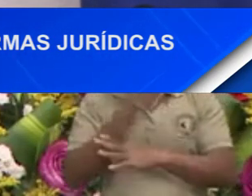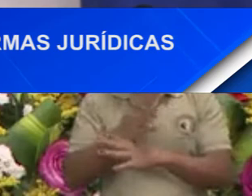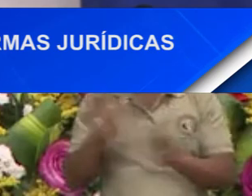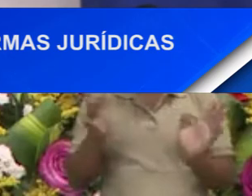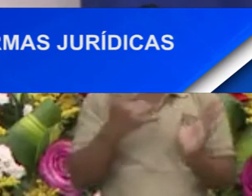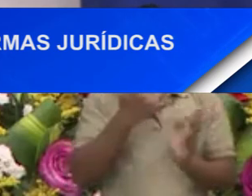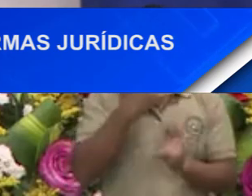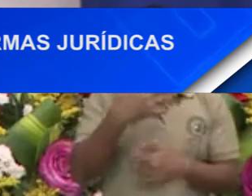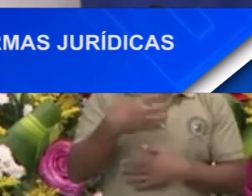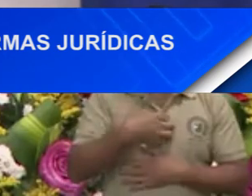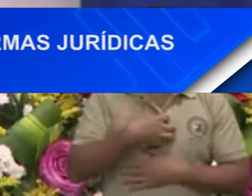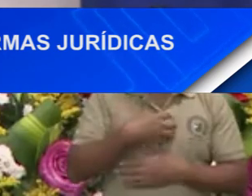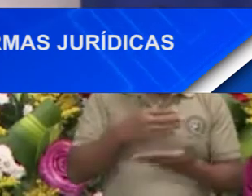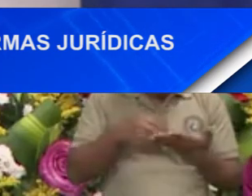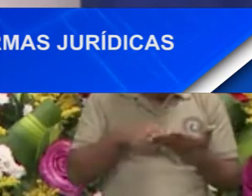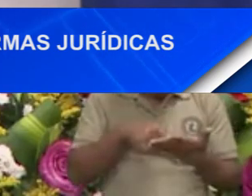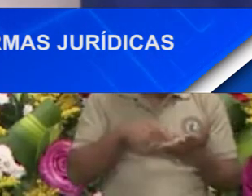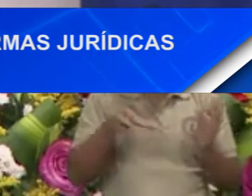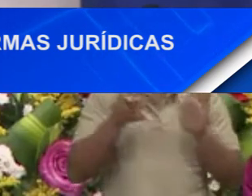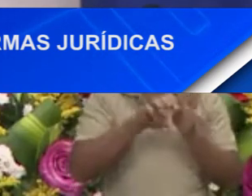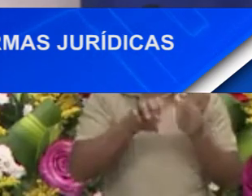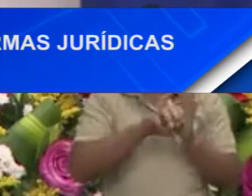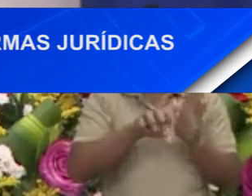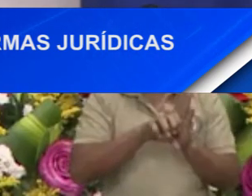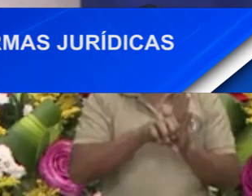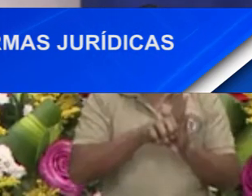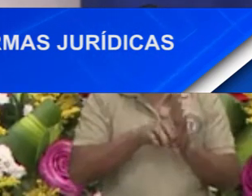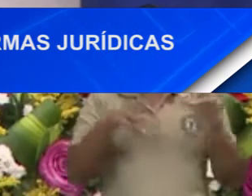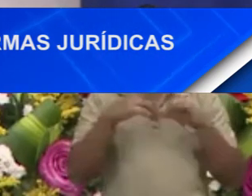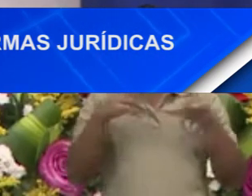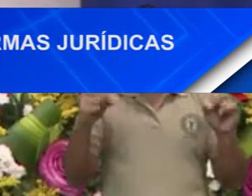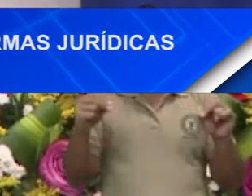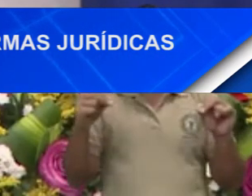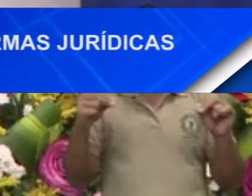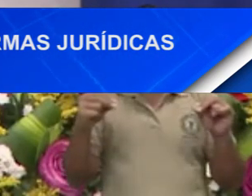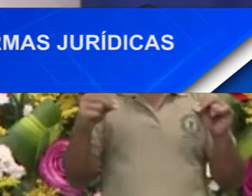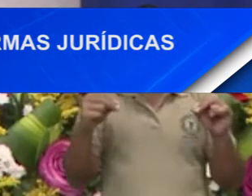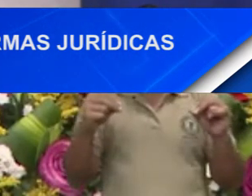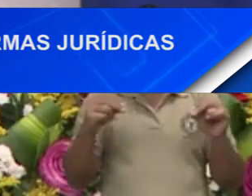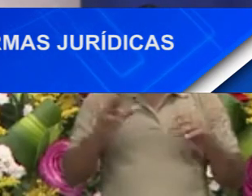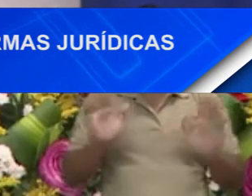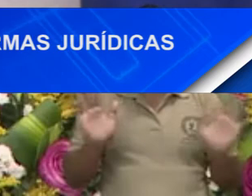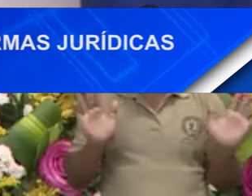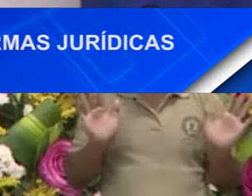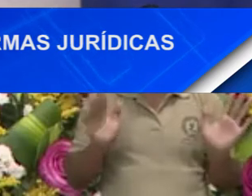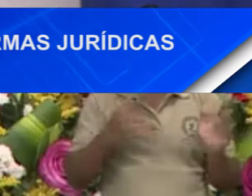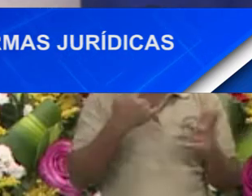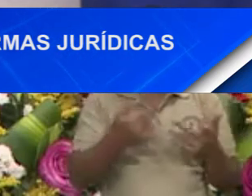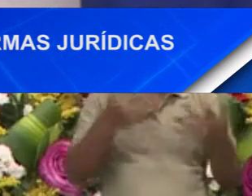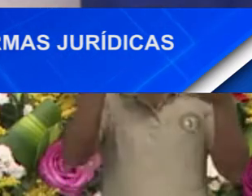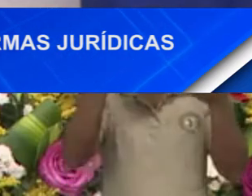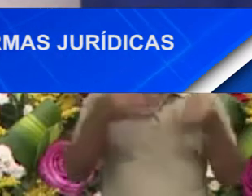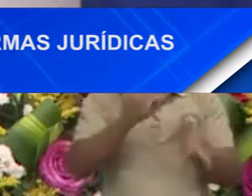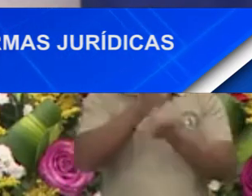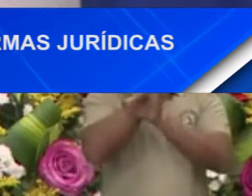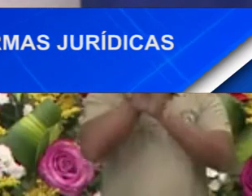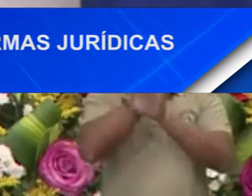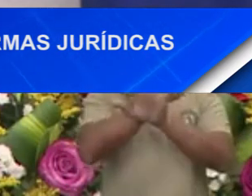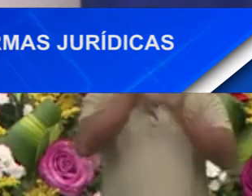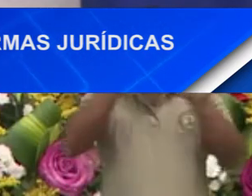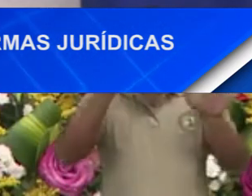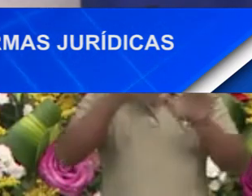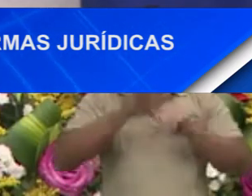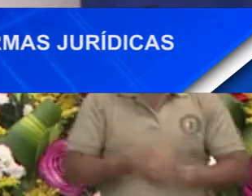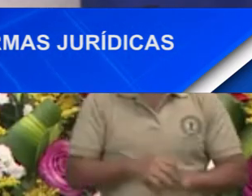porque la constitución que yo leo, que es la constitución de la República de Nicaragua, es clarísima en